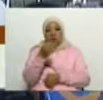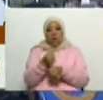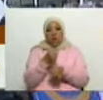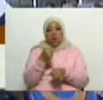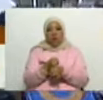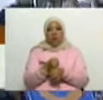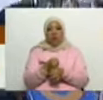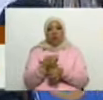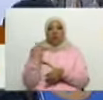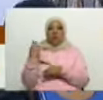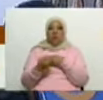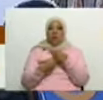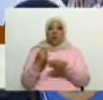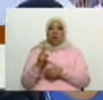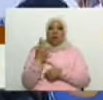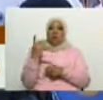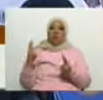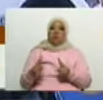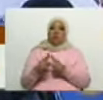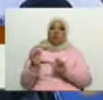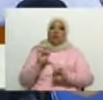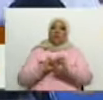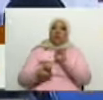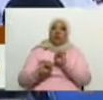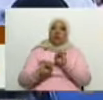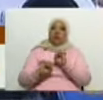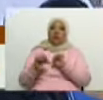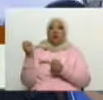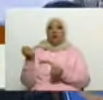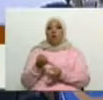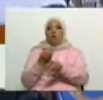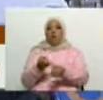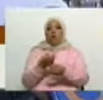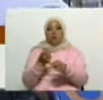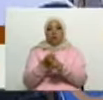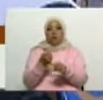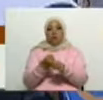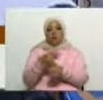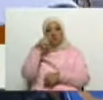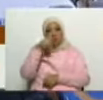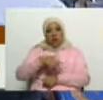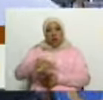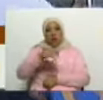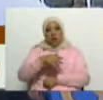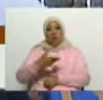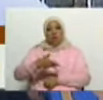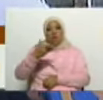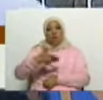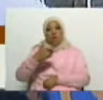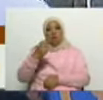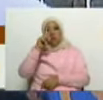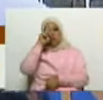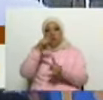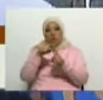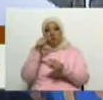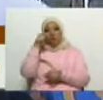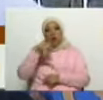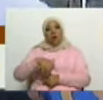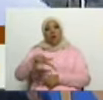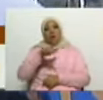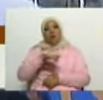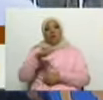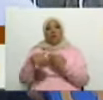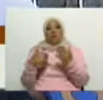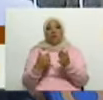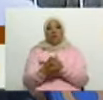podamos hacer, en primer lugar para prevenir. Es un mensaje que también siempre es importante para lograr que la prevención, que